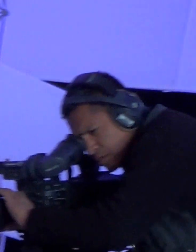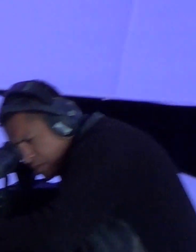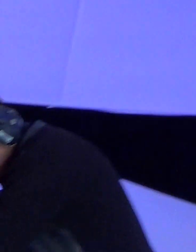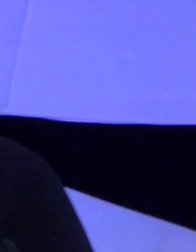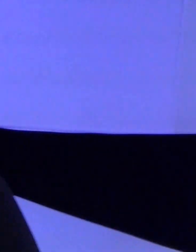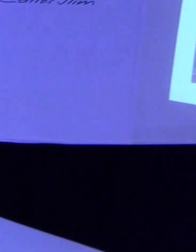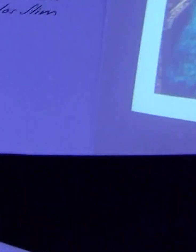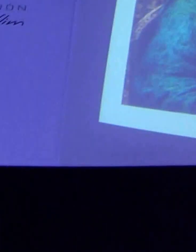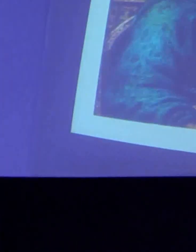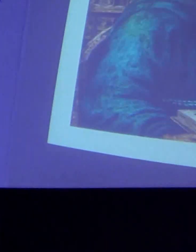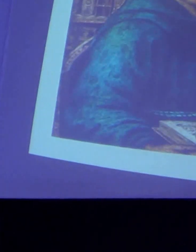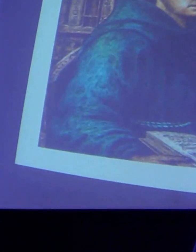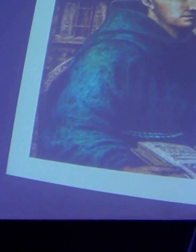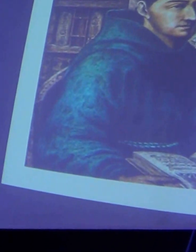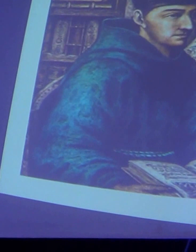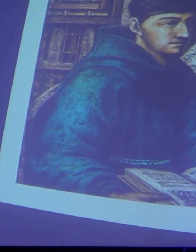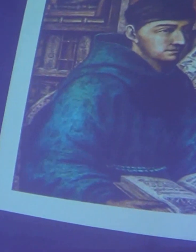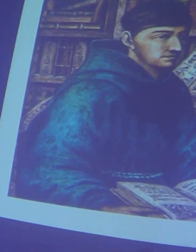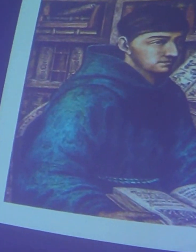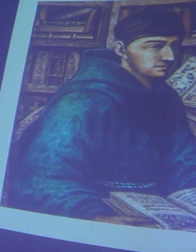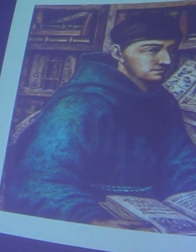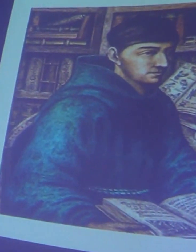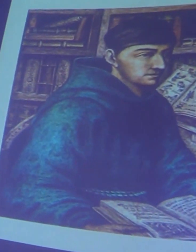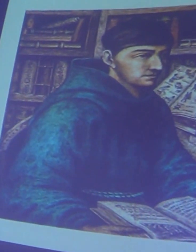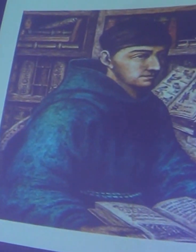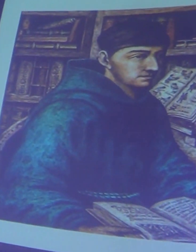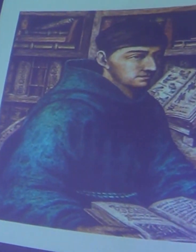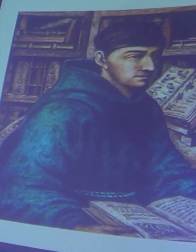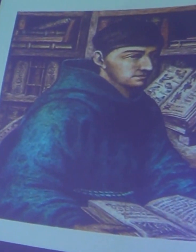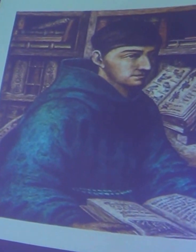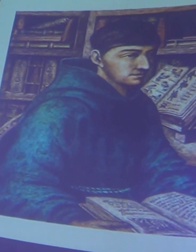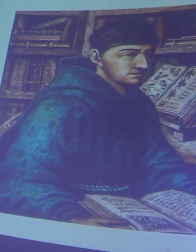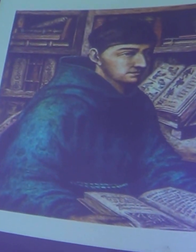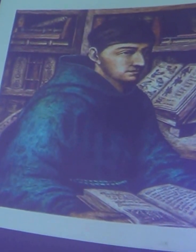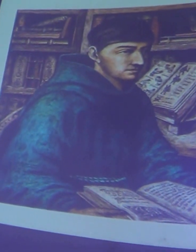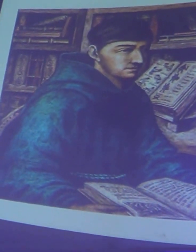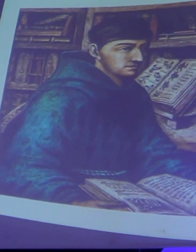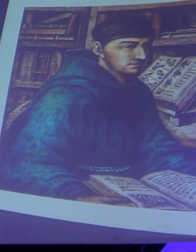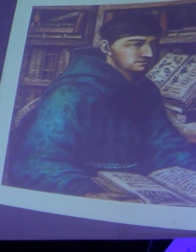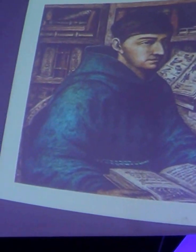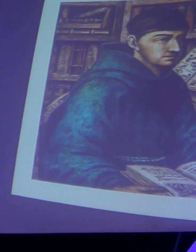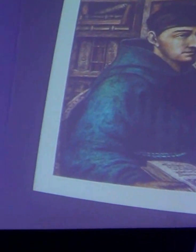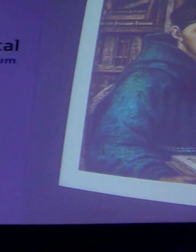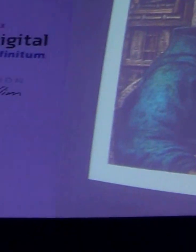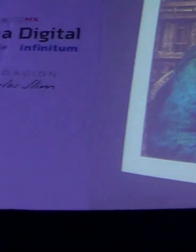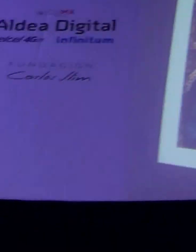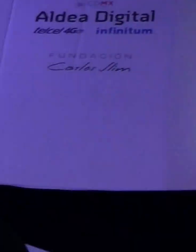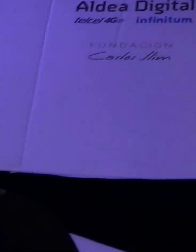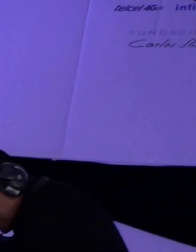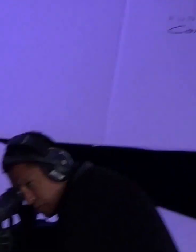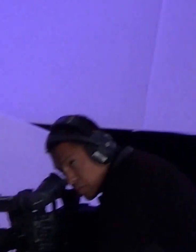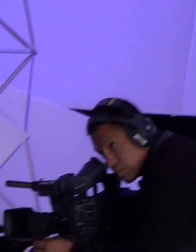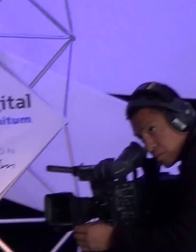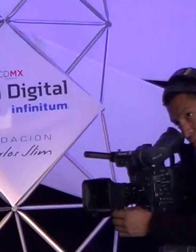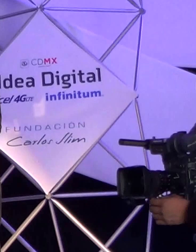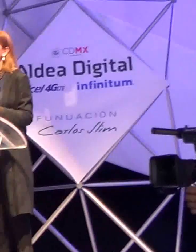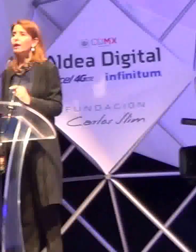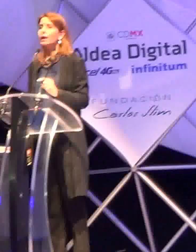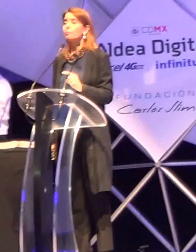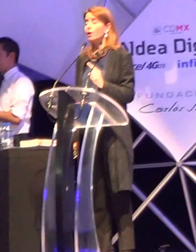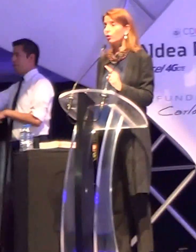internacionales. ¿Para qué se necesitaban normas internacionales? Pues para saber cómo se preserva la memoria